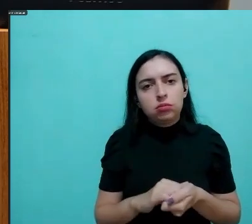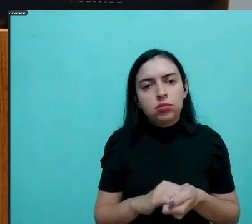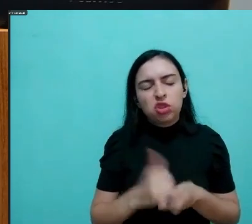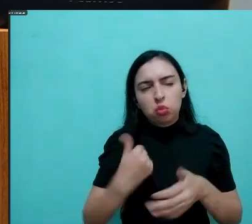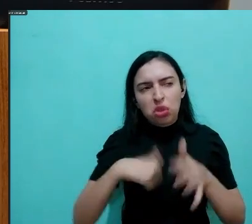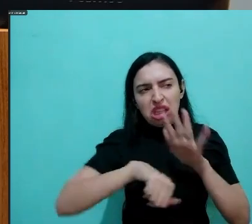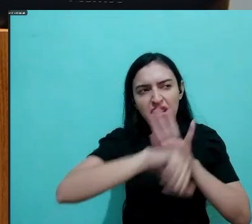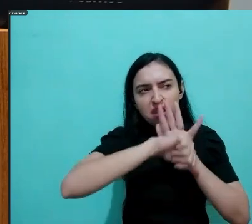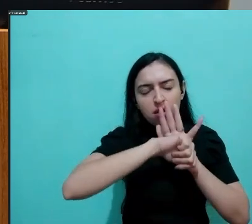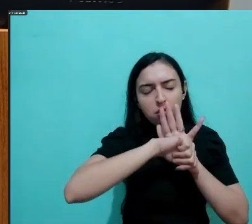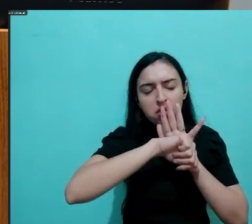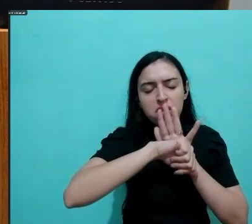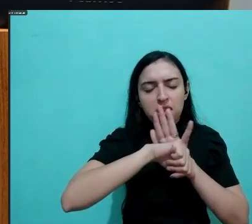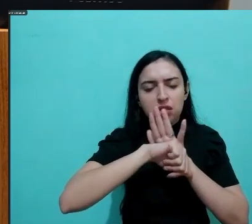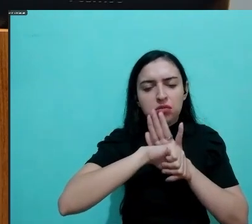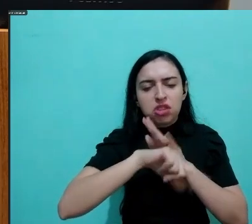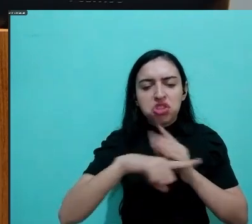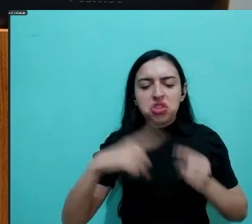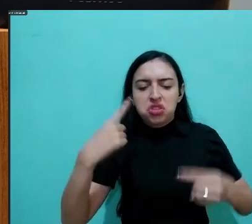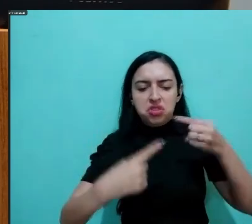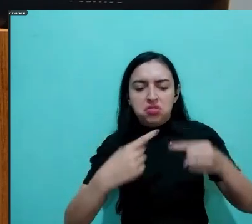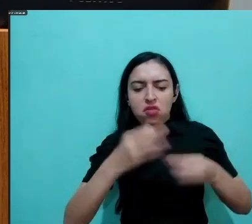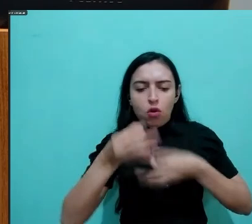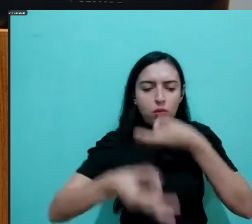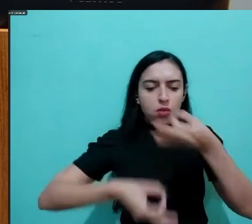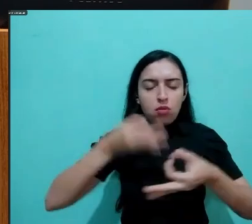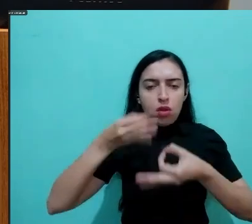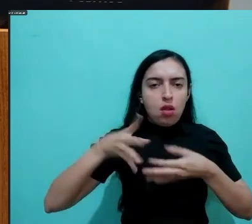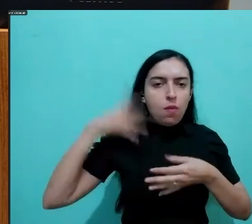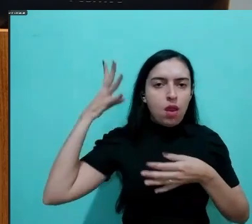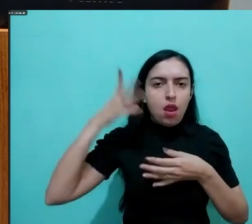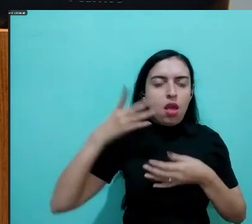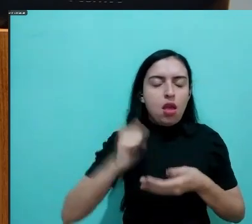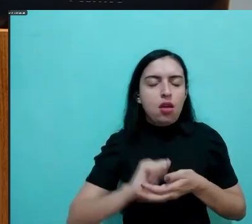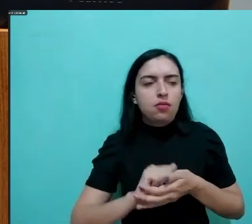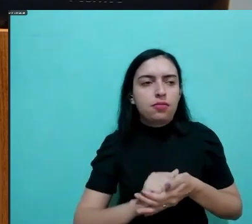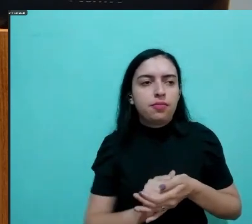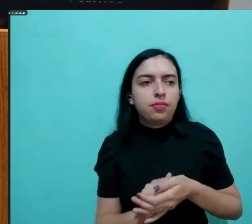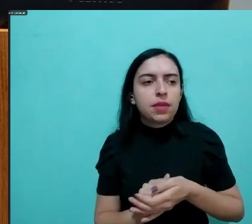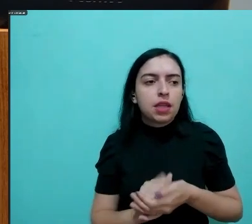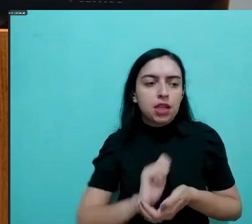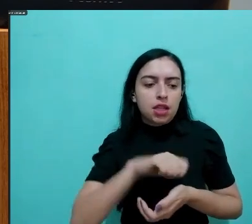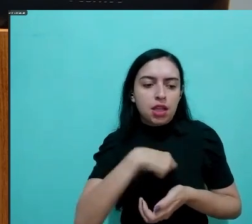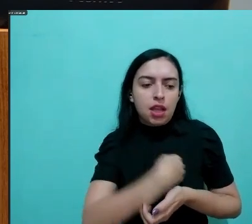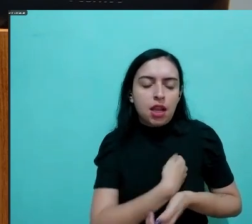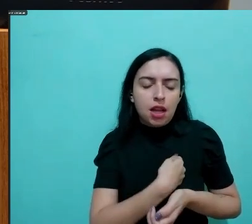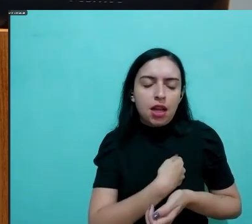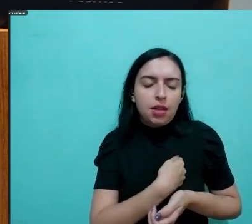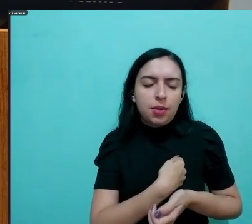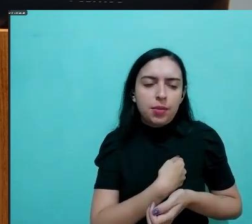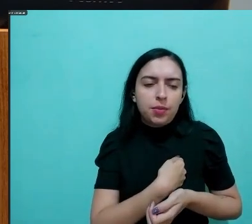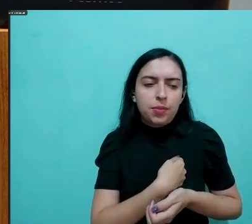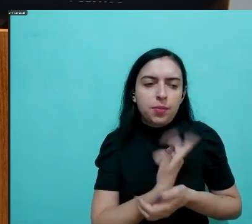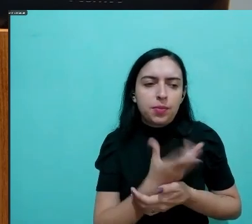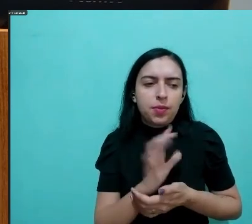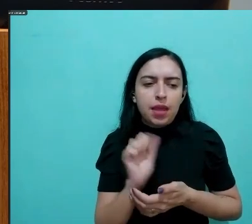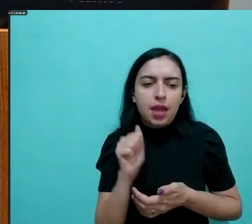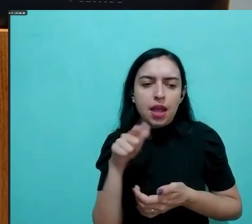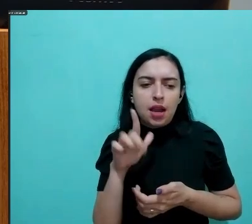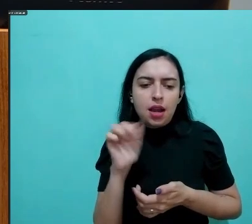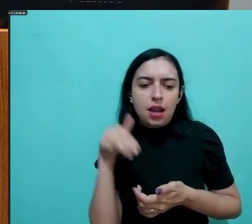ese tipo de discursos, y hay lo mismo en Alemania o en Canadá. Pues no se puede decir todo,